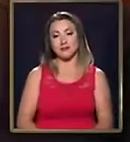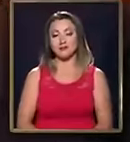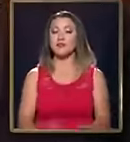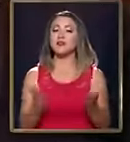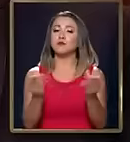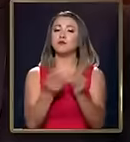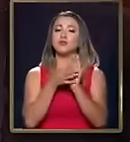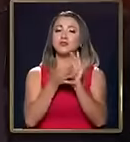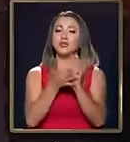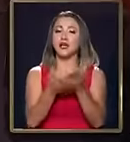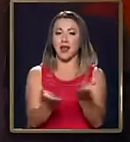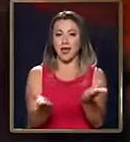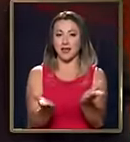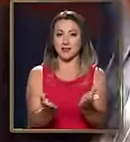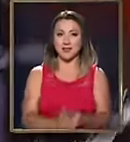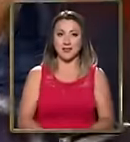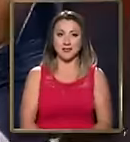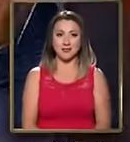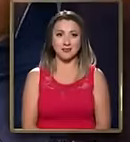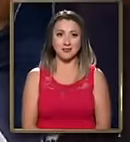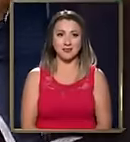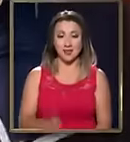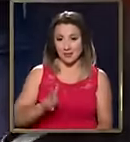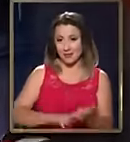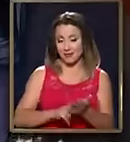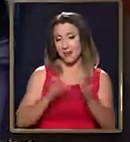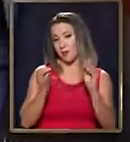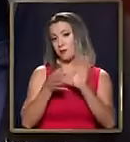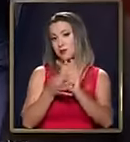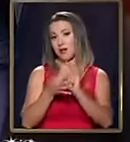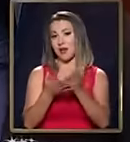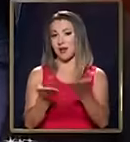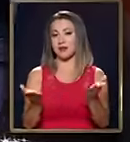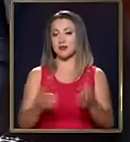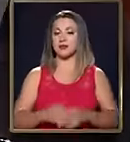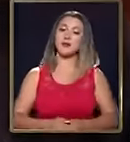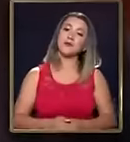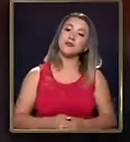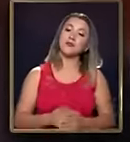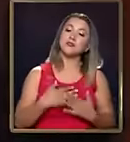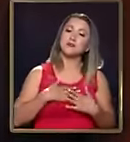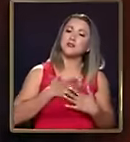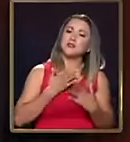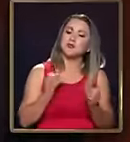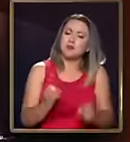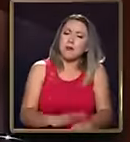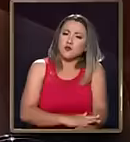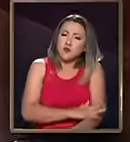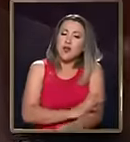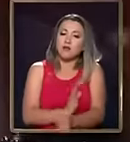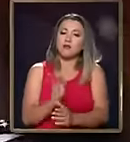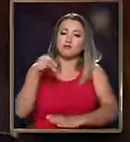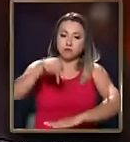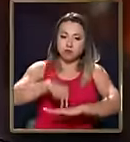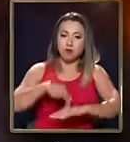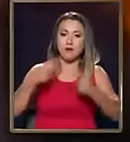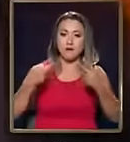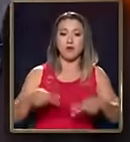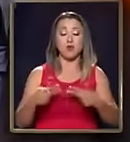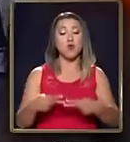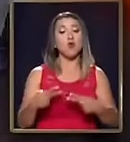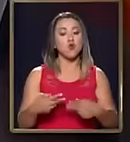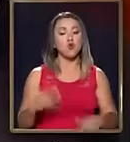Muchas gracias. De verdad, muchas gracias. Estoy muy emocionado. Pararse en este escenario